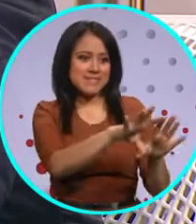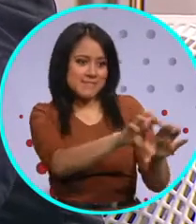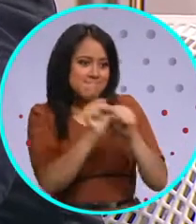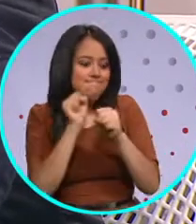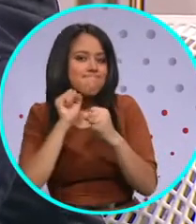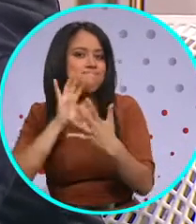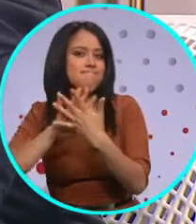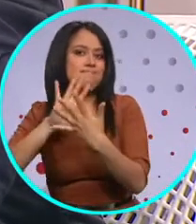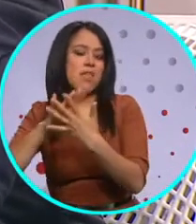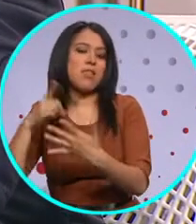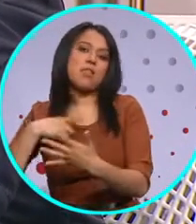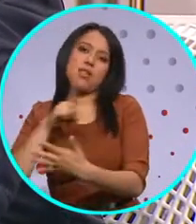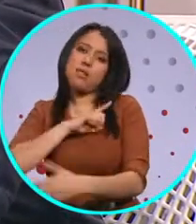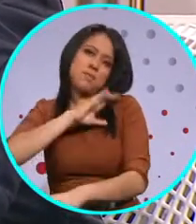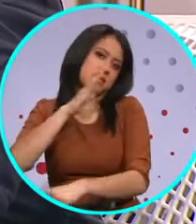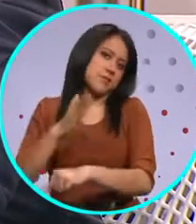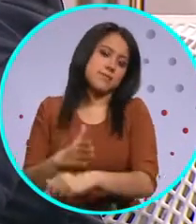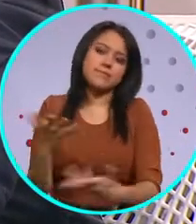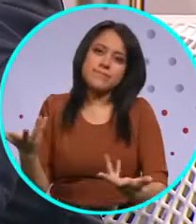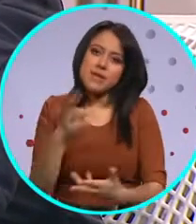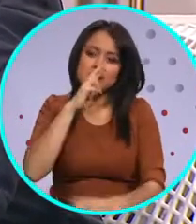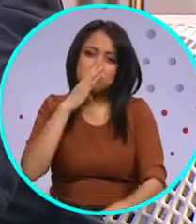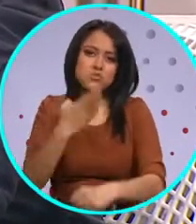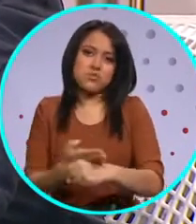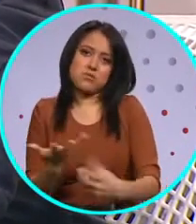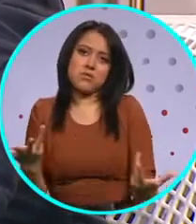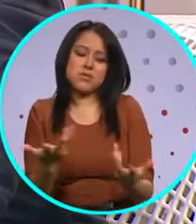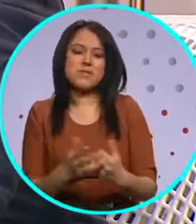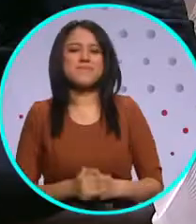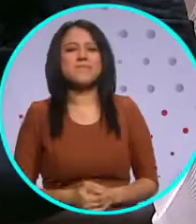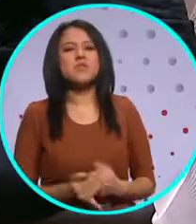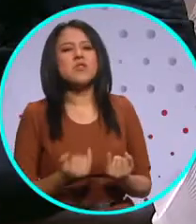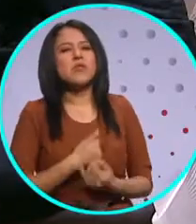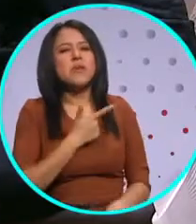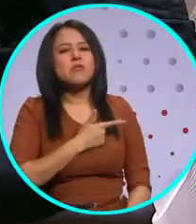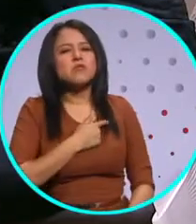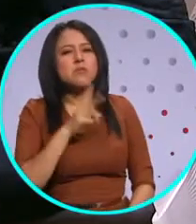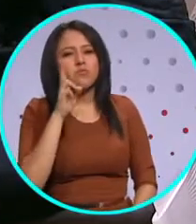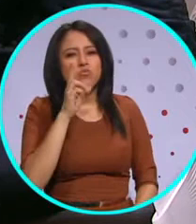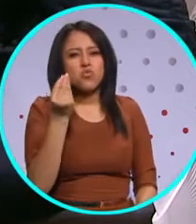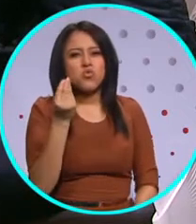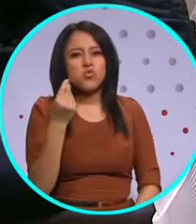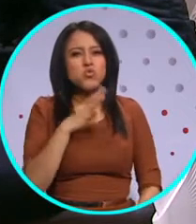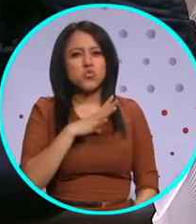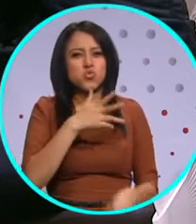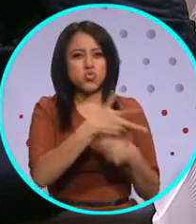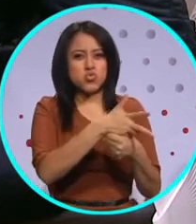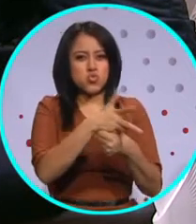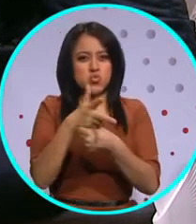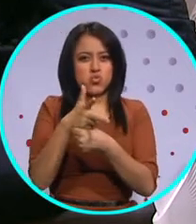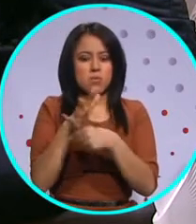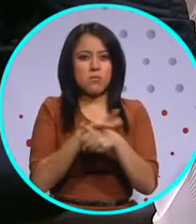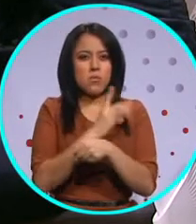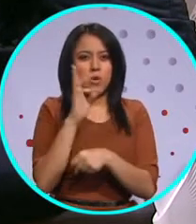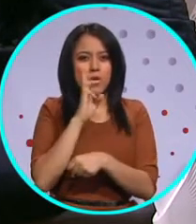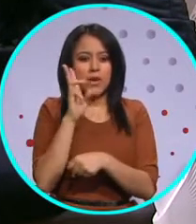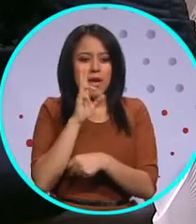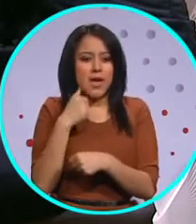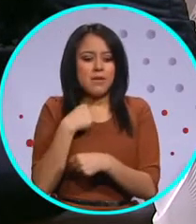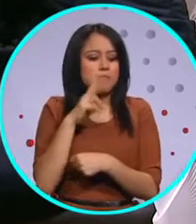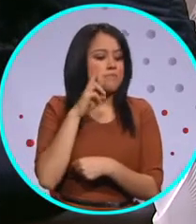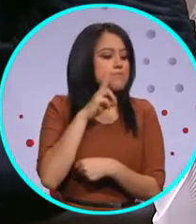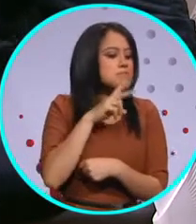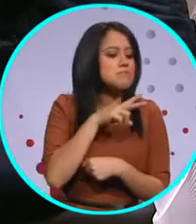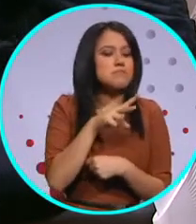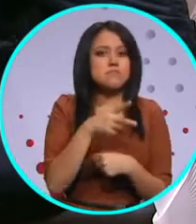que paguen las consecuencias de su responsable y ayuda muchísimo esas cámaras porque el delincuente armaba su coartada con un abogado por ahí